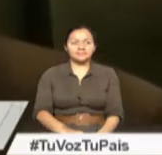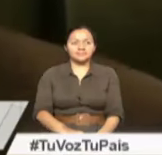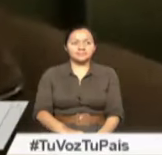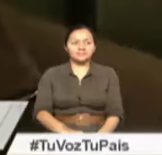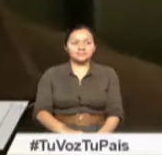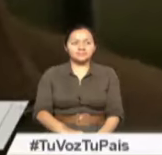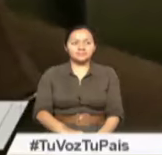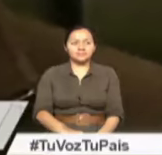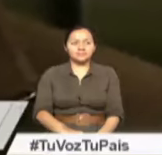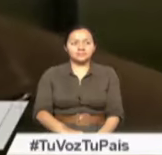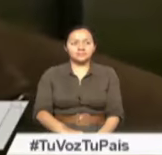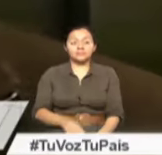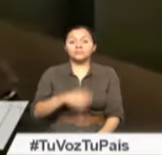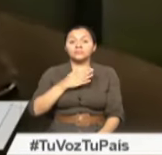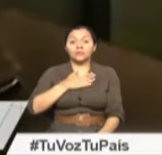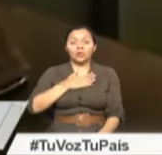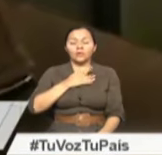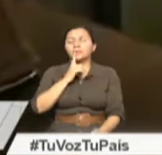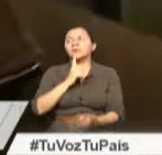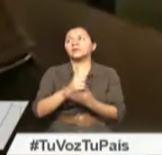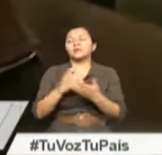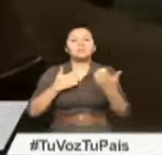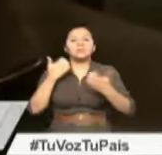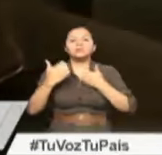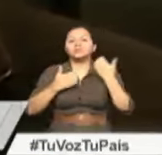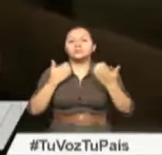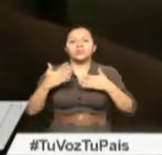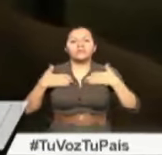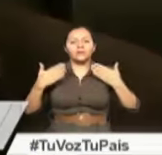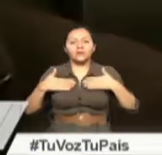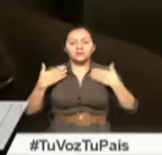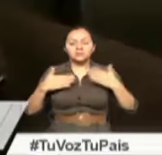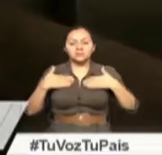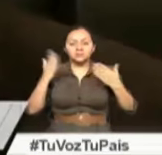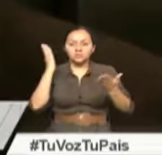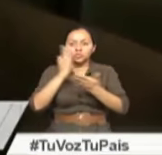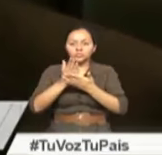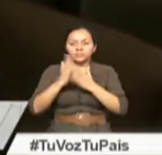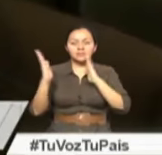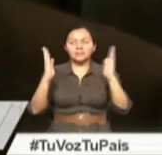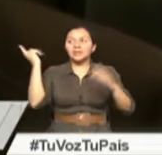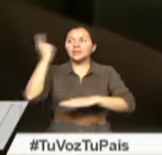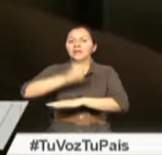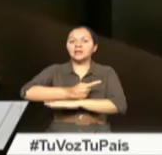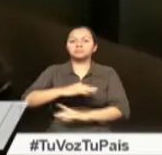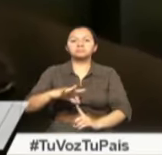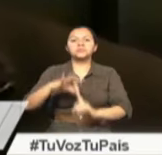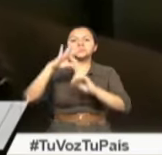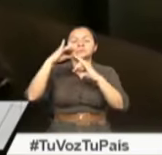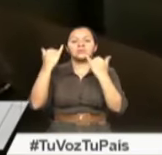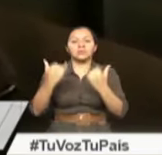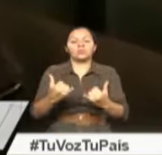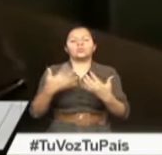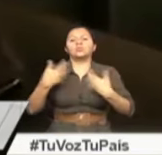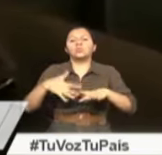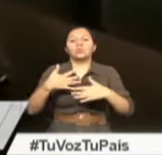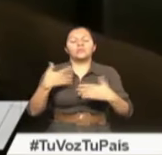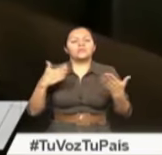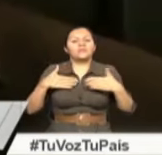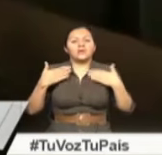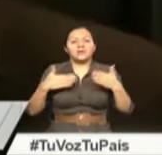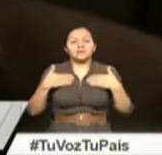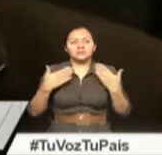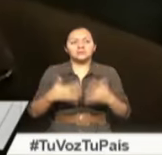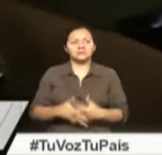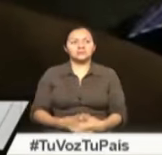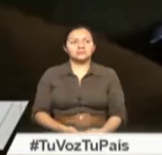días. No sé cómo describirlo. Estoy muy, muy feliz. Este es un día especial. Es un día excepcional, créanme. Estoy muy feliz. No